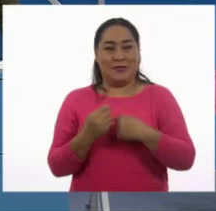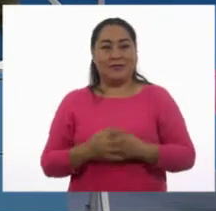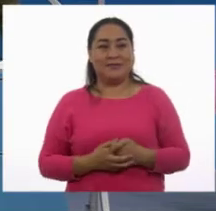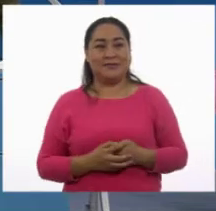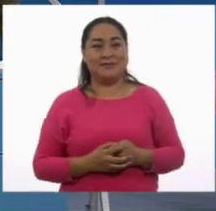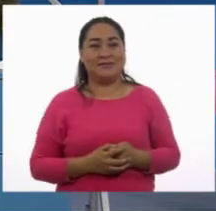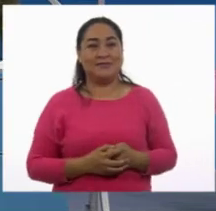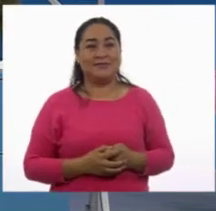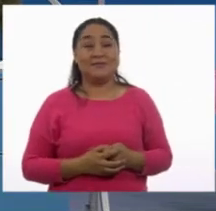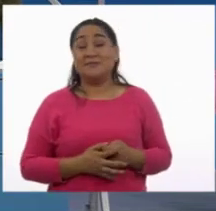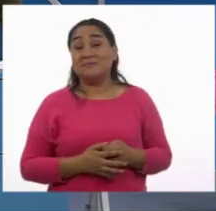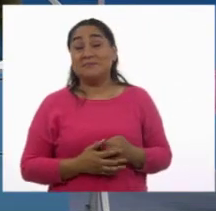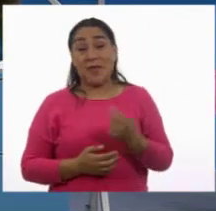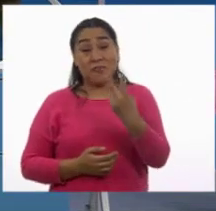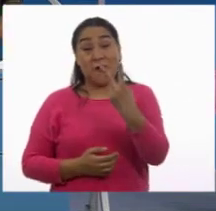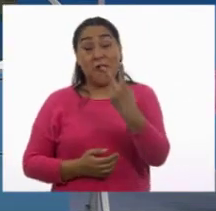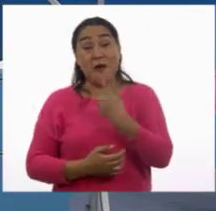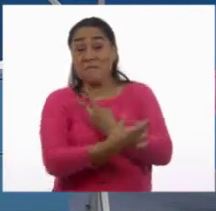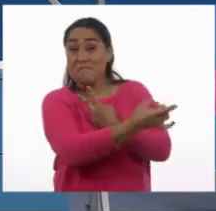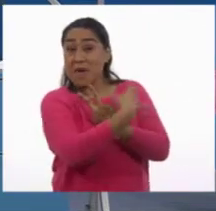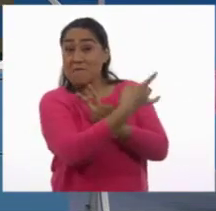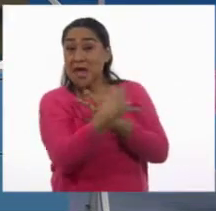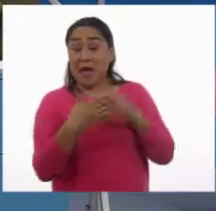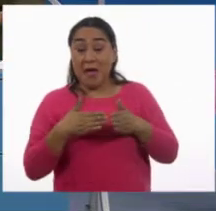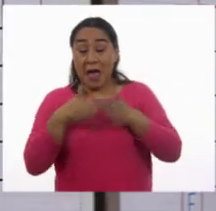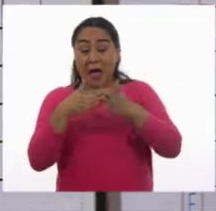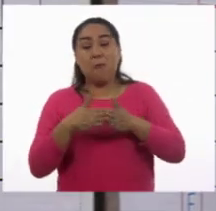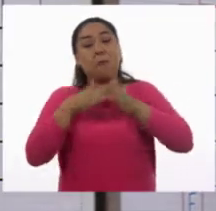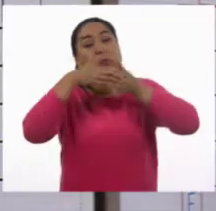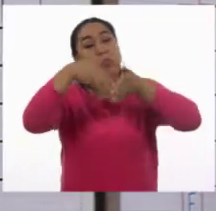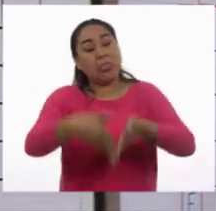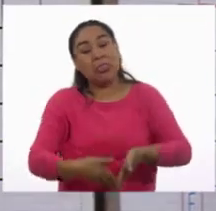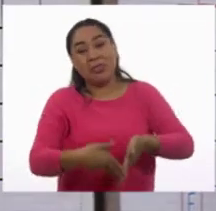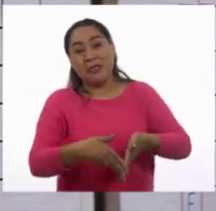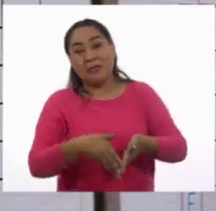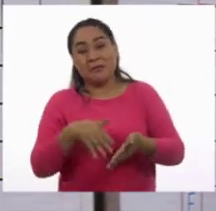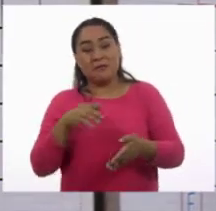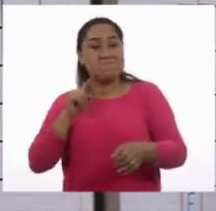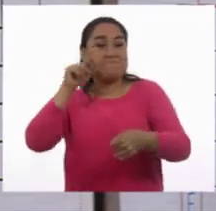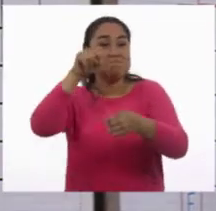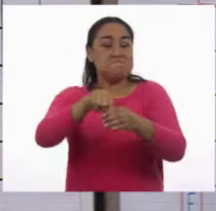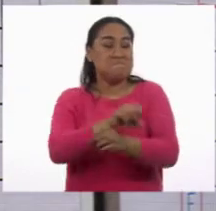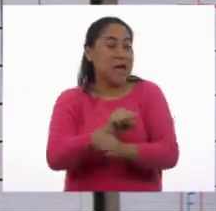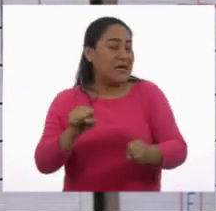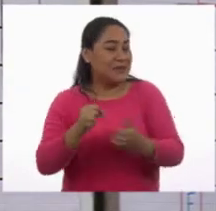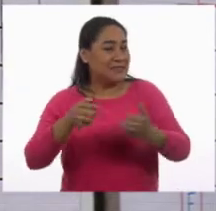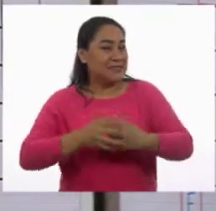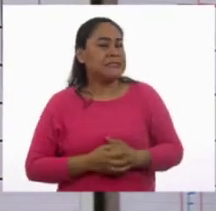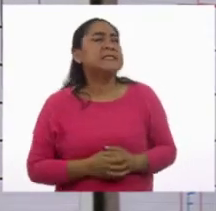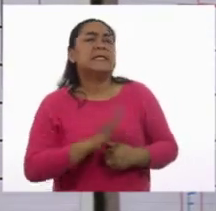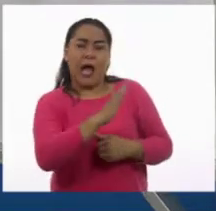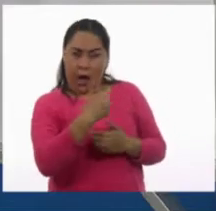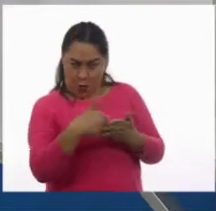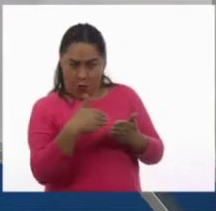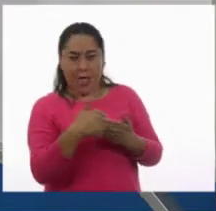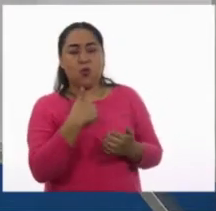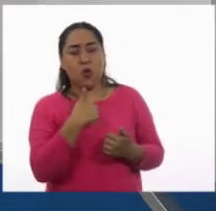Llevo dos barcos hundidos. Muy bien. Ay. Perdón. Ay. Ahora, yo digo que tienes